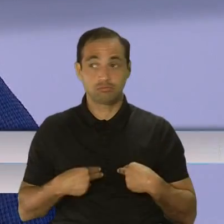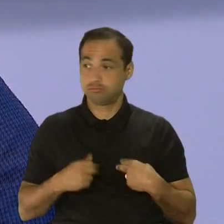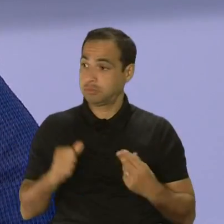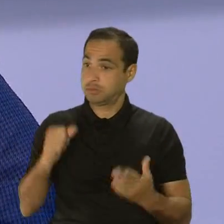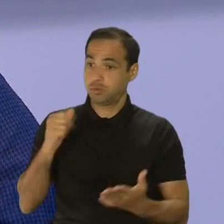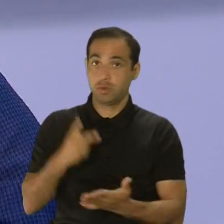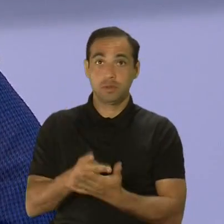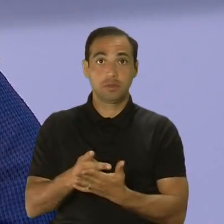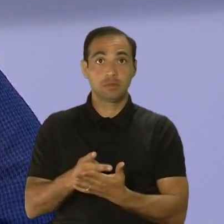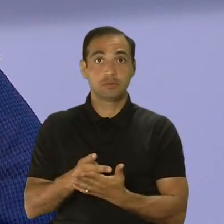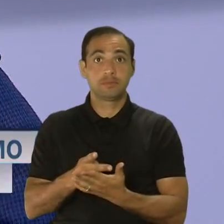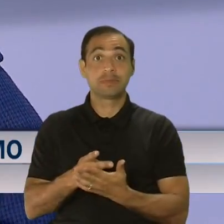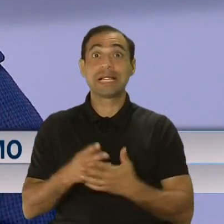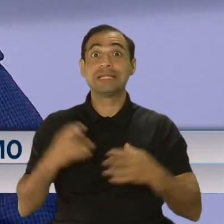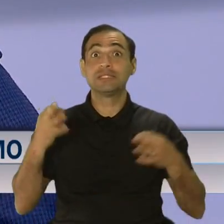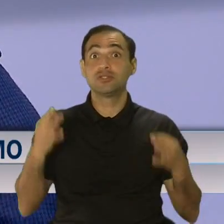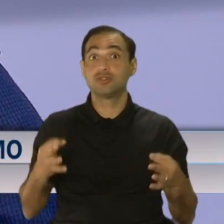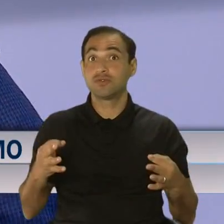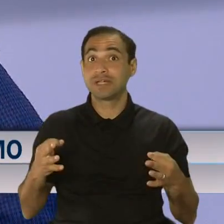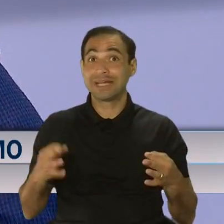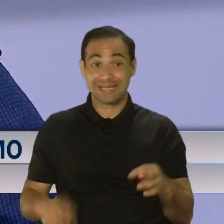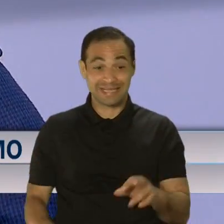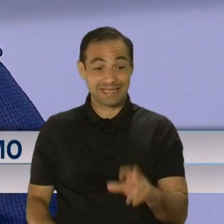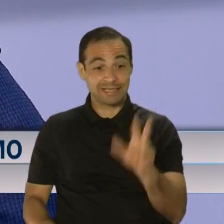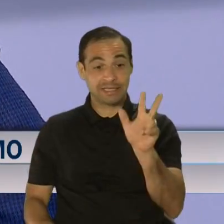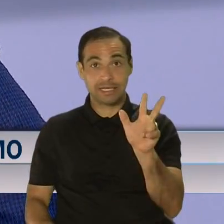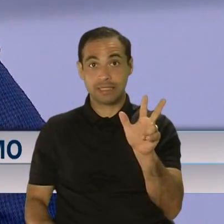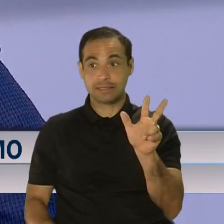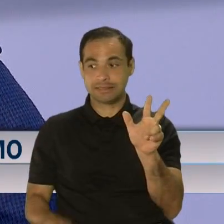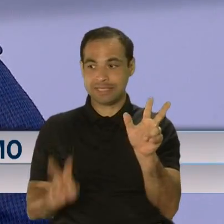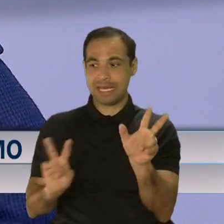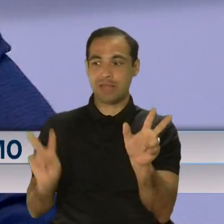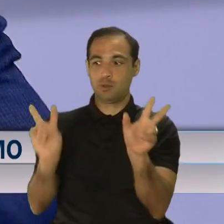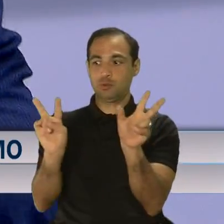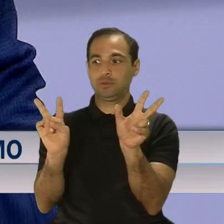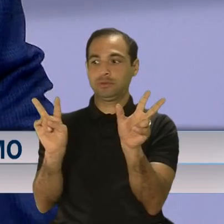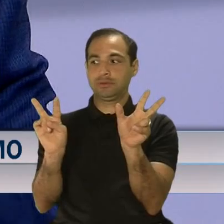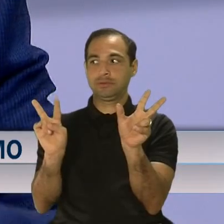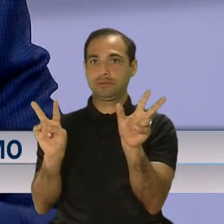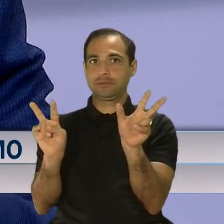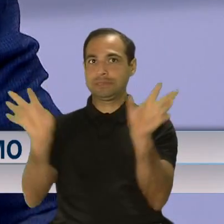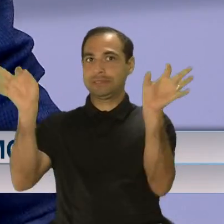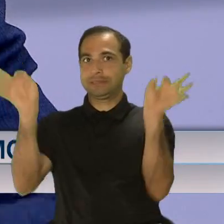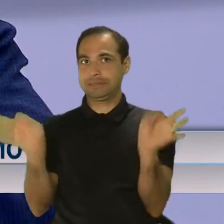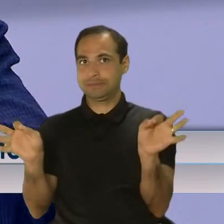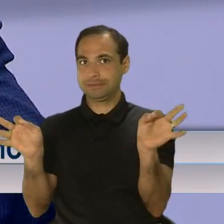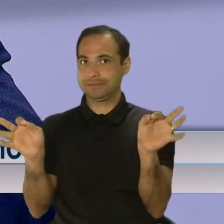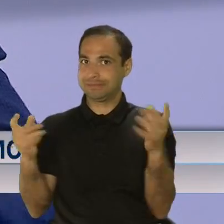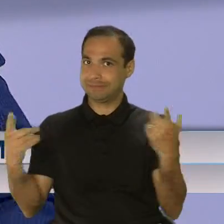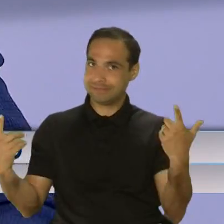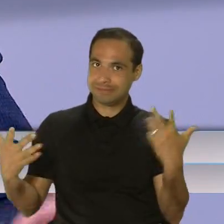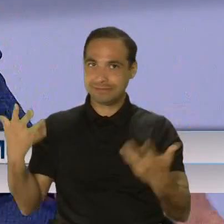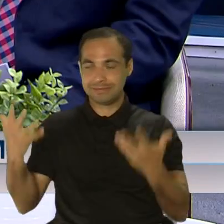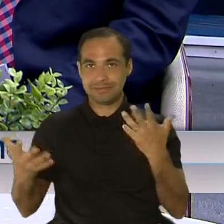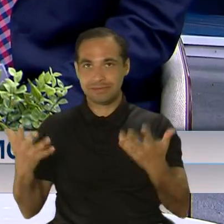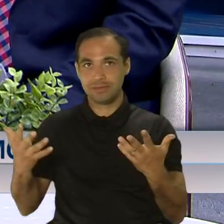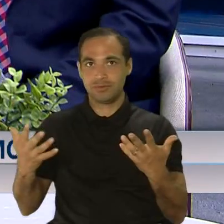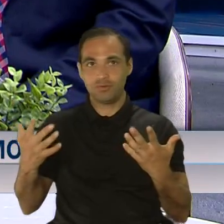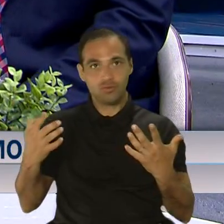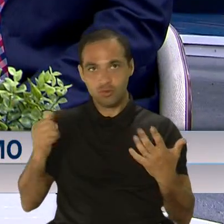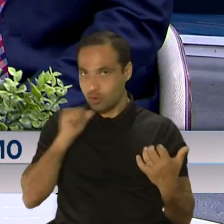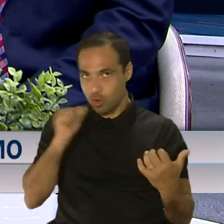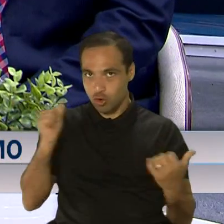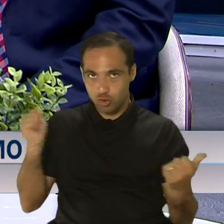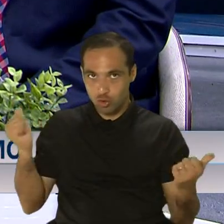no fue exactamente unánime, fue 3-2. Así que hasta la misma decisión, y debe decir que estuvo hace unos cuantos años. ¿El secretario está a favor o